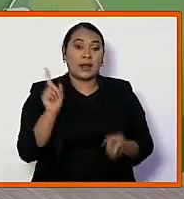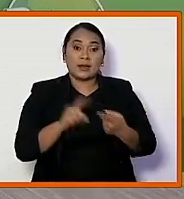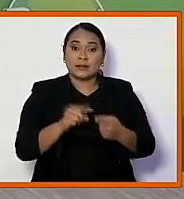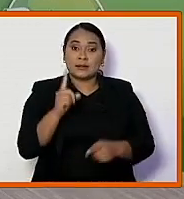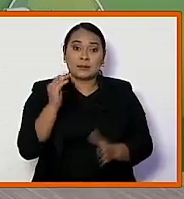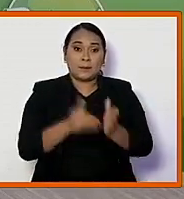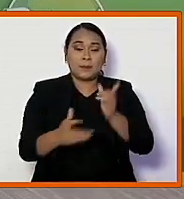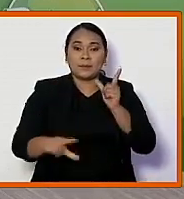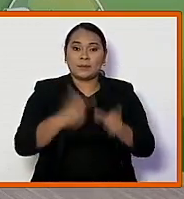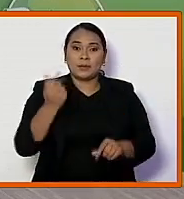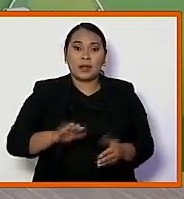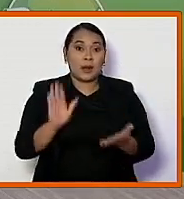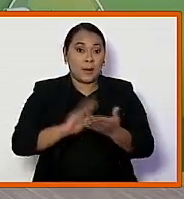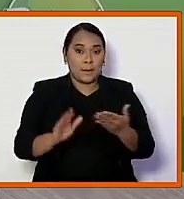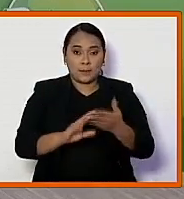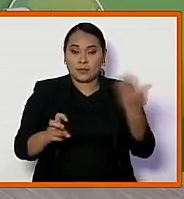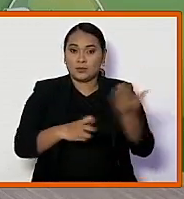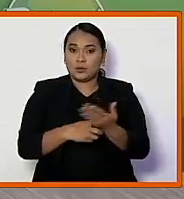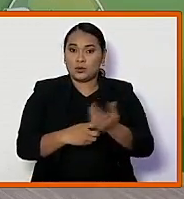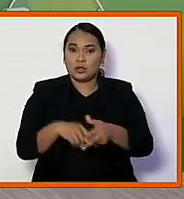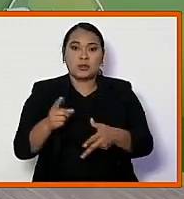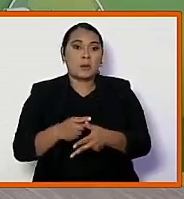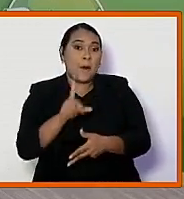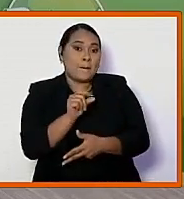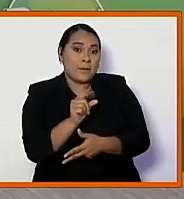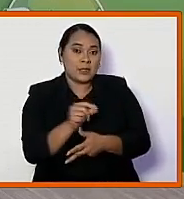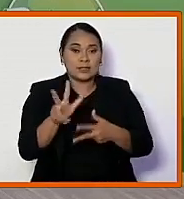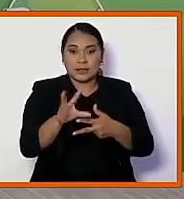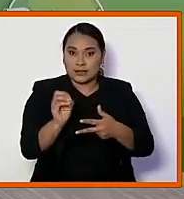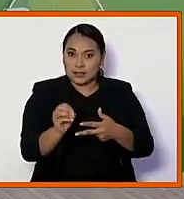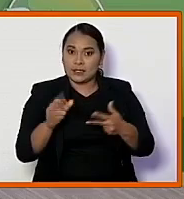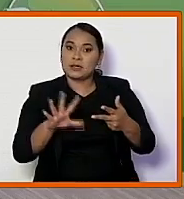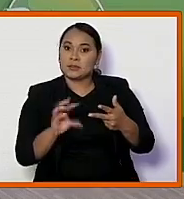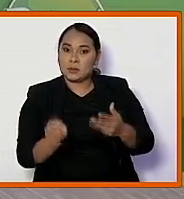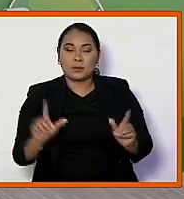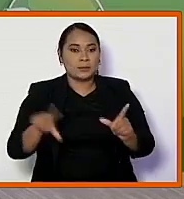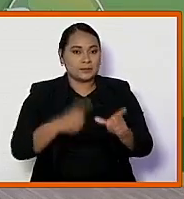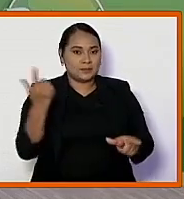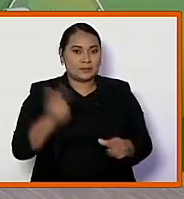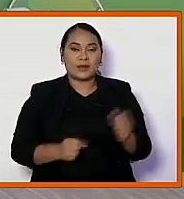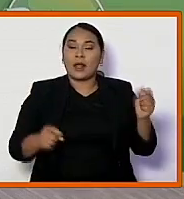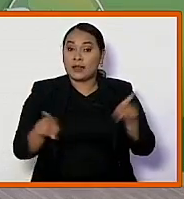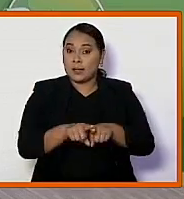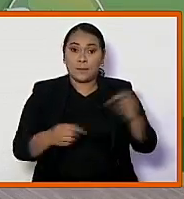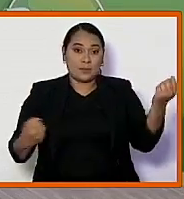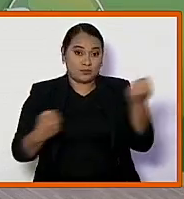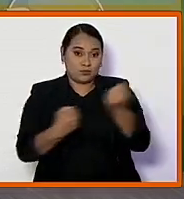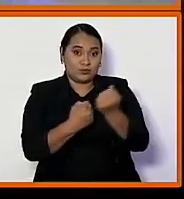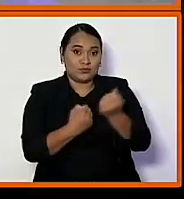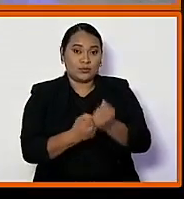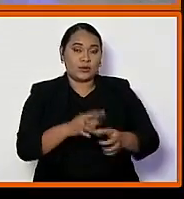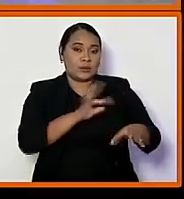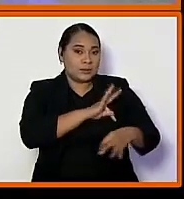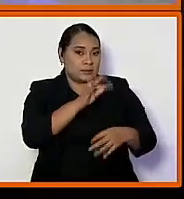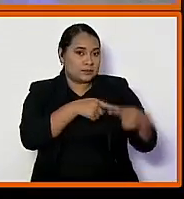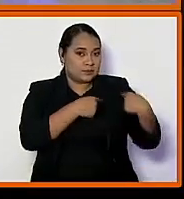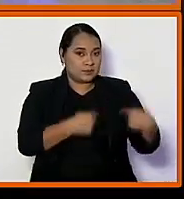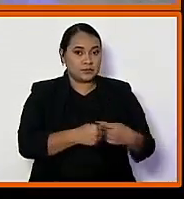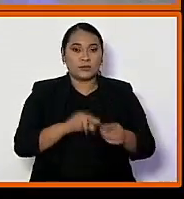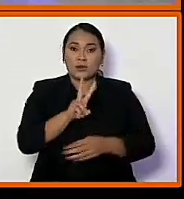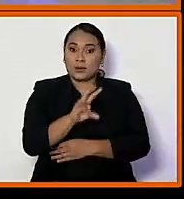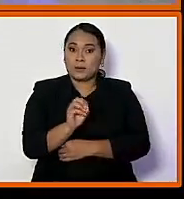de 20, 30 o 50 lempiras. Y comprando tu bolito estás aportando a Teletón 2022. Atentos que se viene el primer